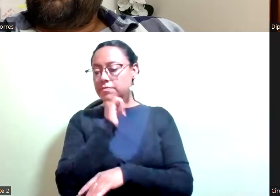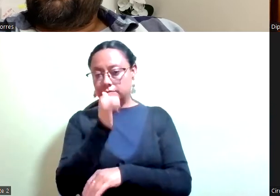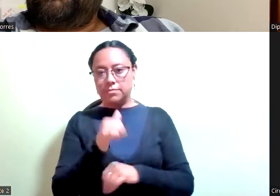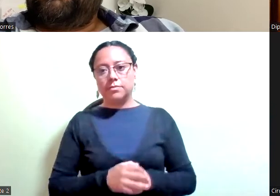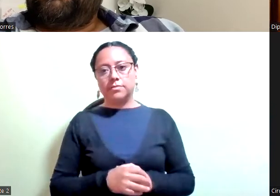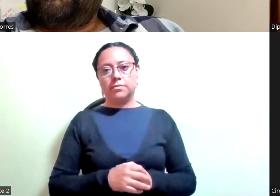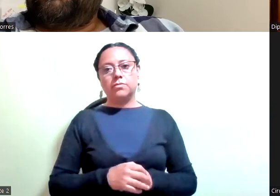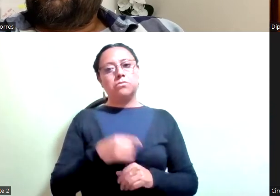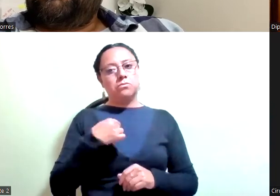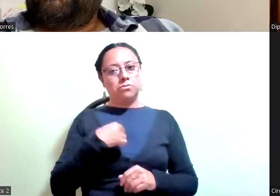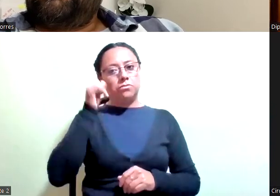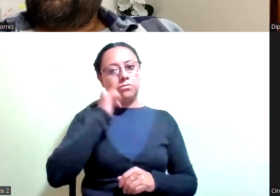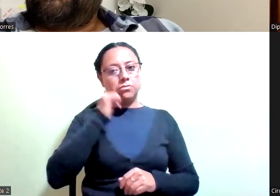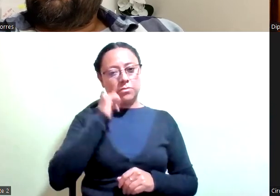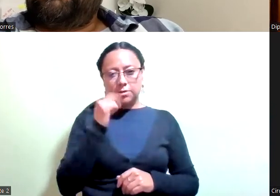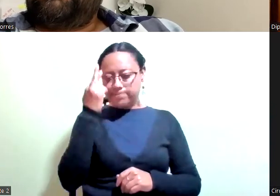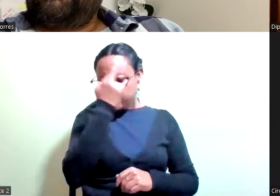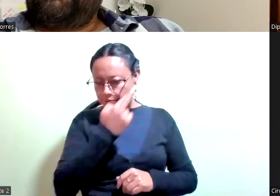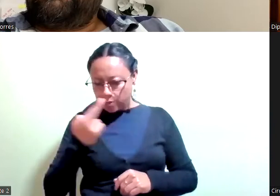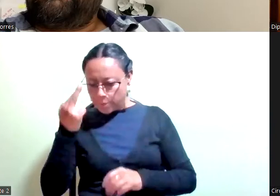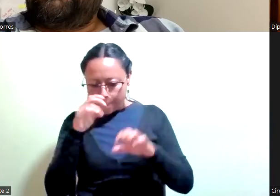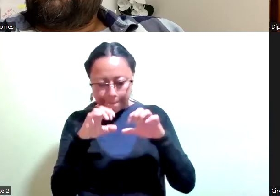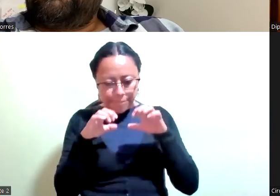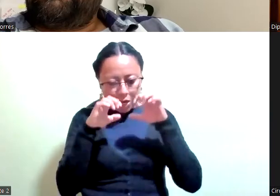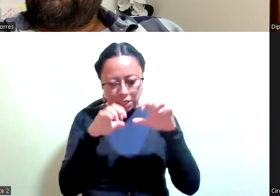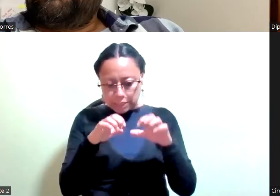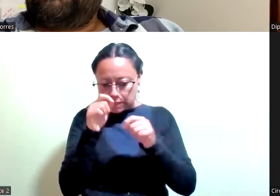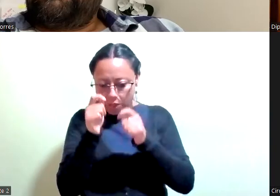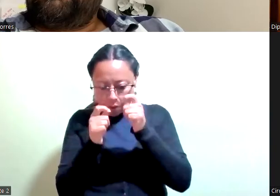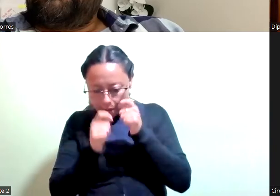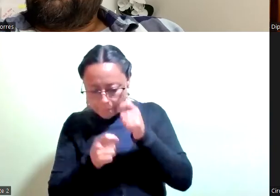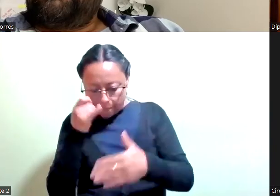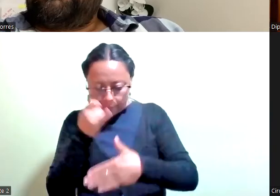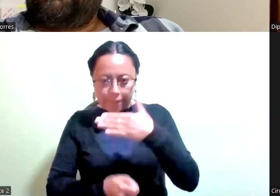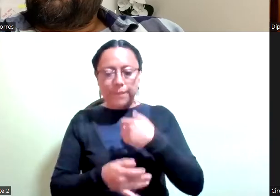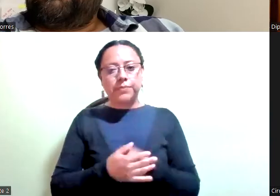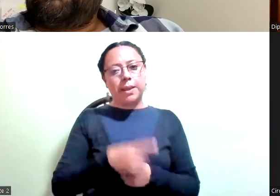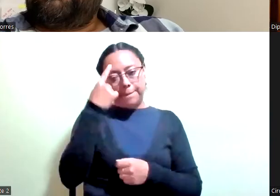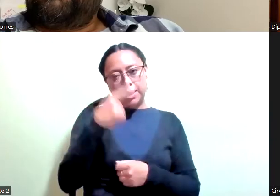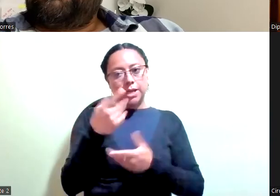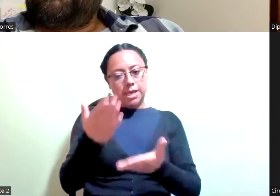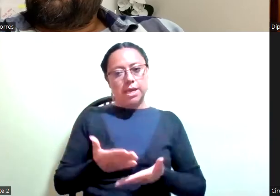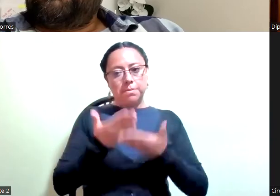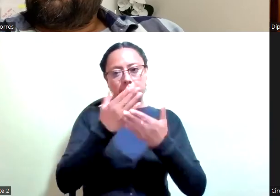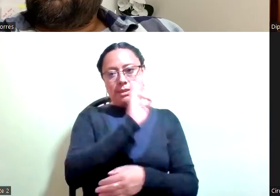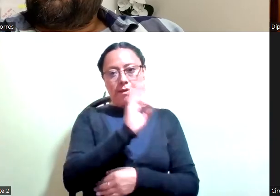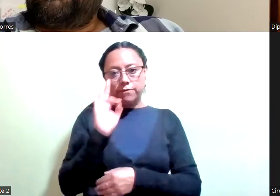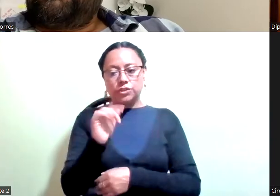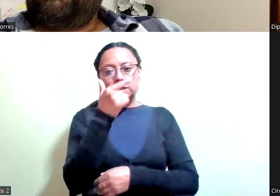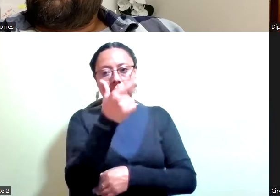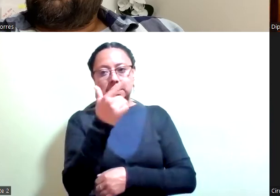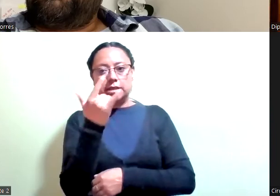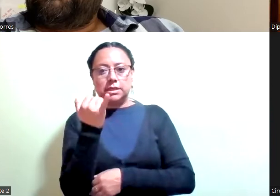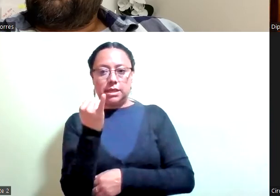escrupuloso en revisar que cuando me manden a firma estos dictámenes aparezca la fecha del 7 de junio para precisamente señalar el error